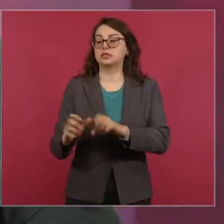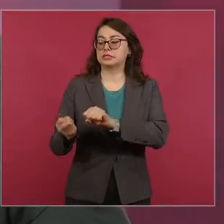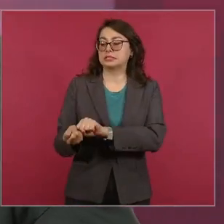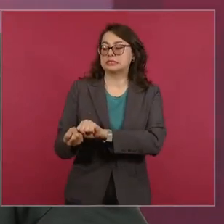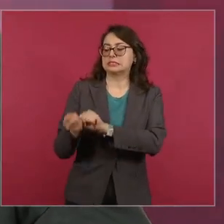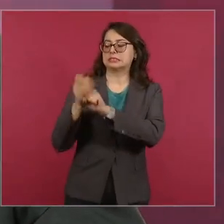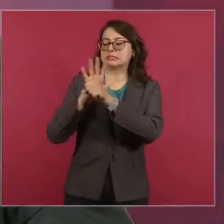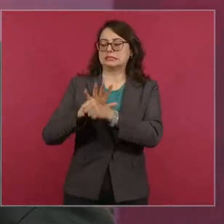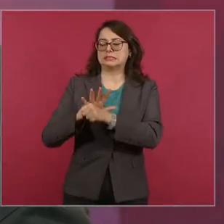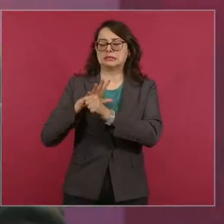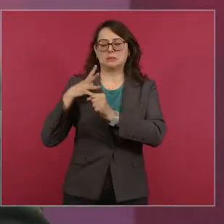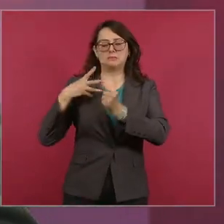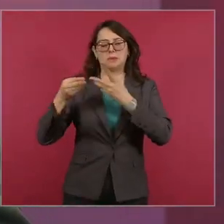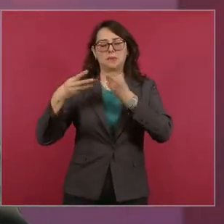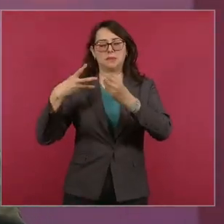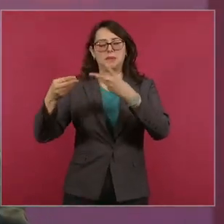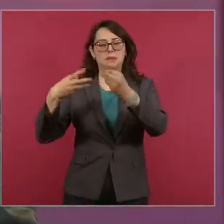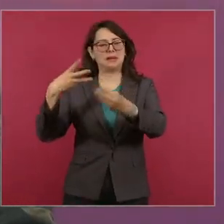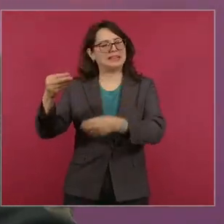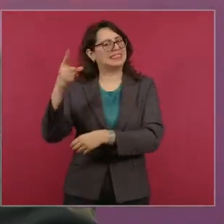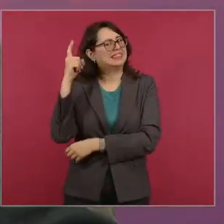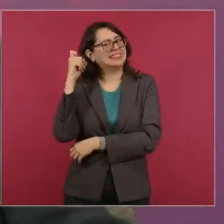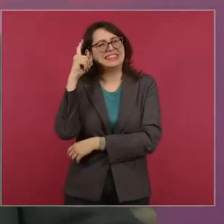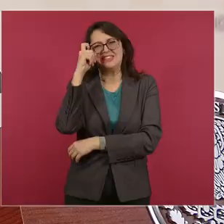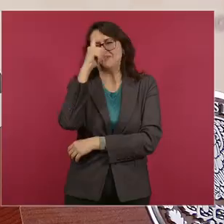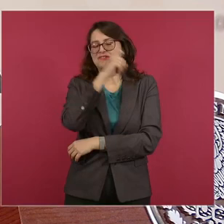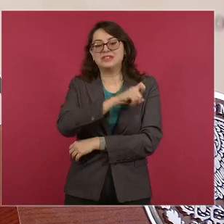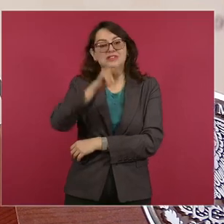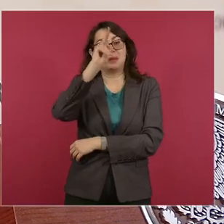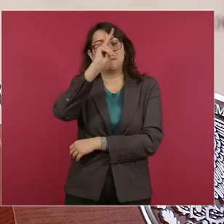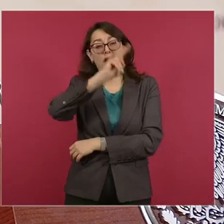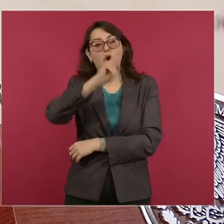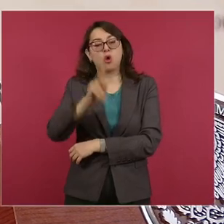es el momento más difícil que he enfrentado?